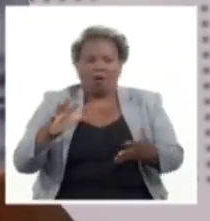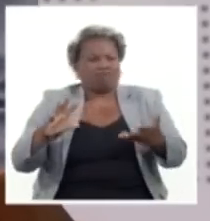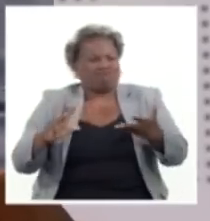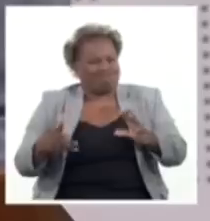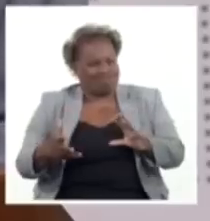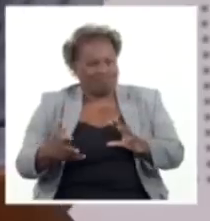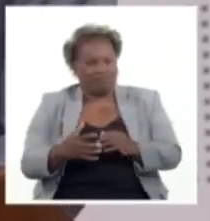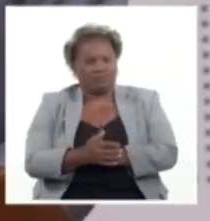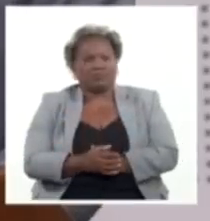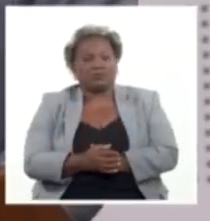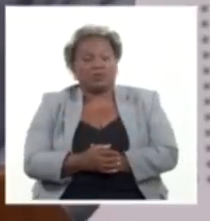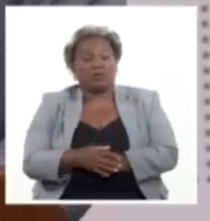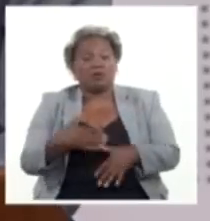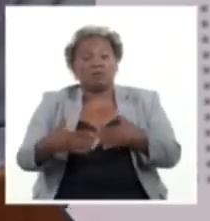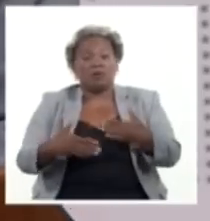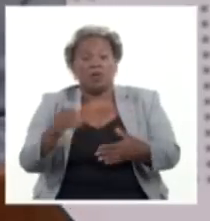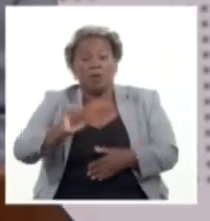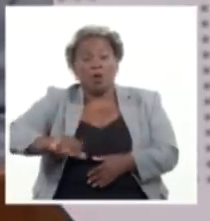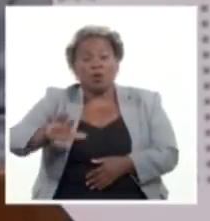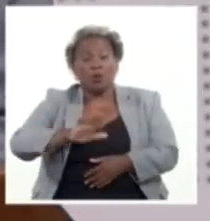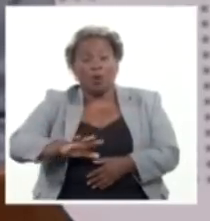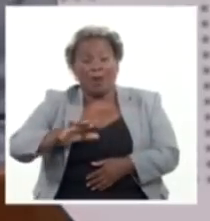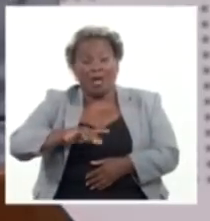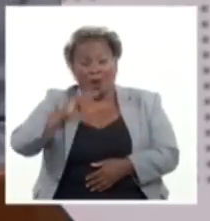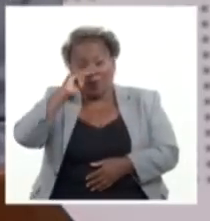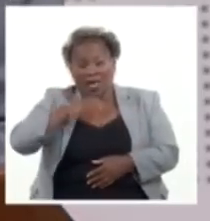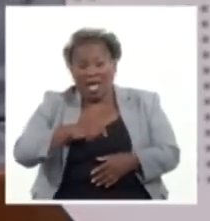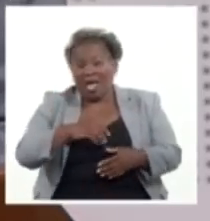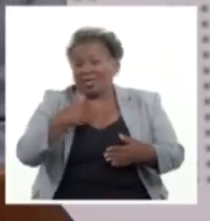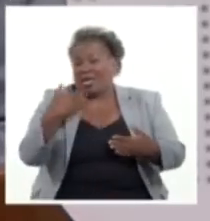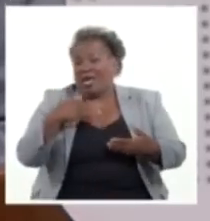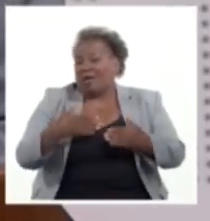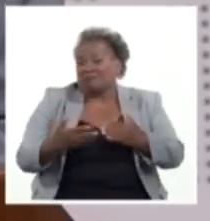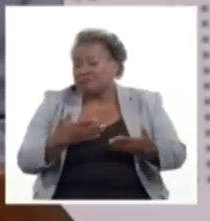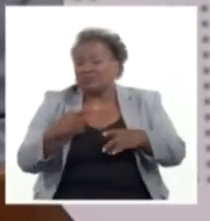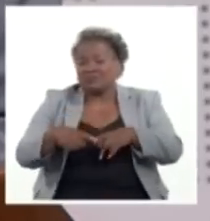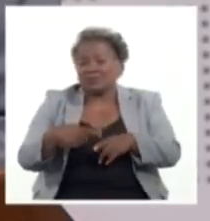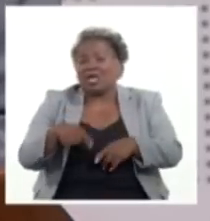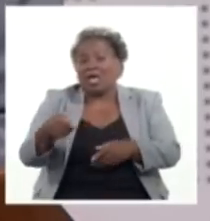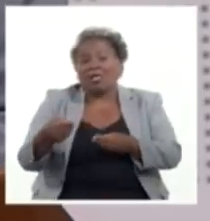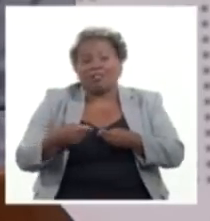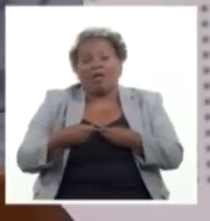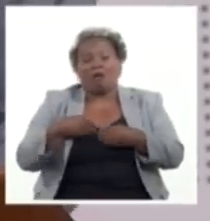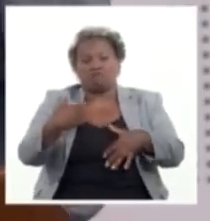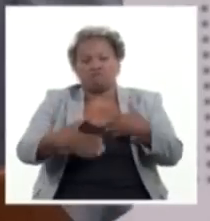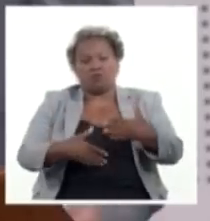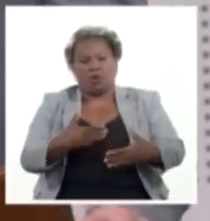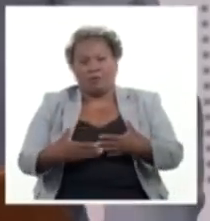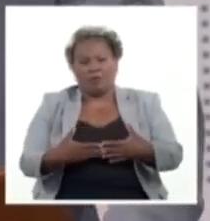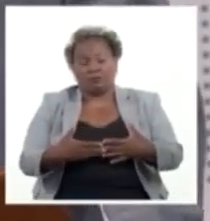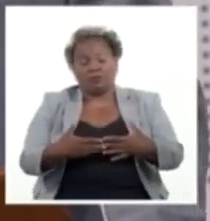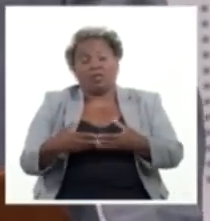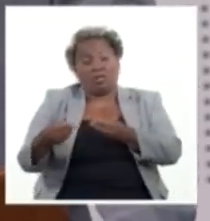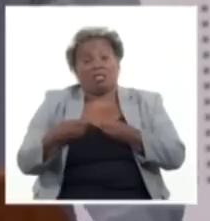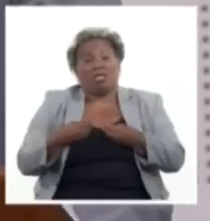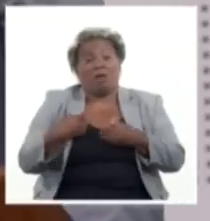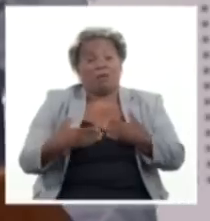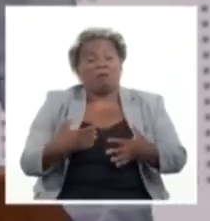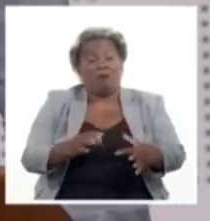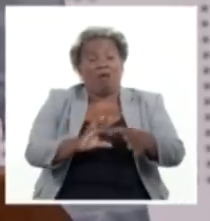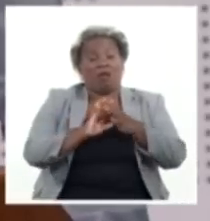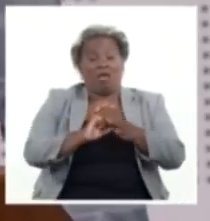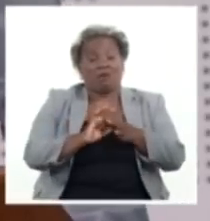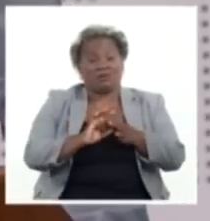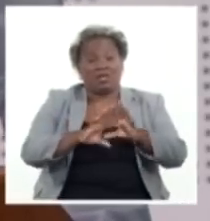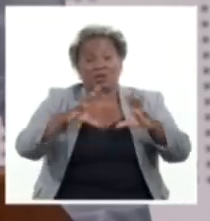El conflicto militar en Europa ha generado nuevos problemas y ha agravado muchos de los ya existentes en un mundo